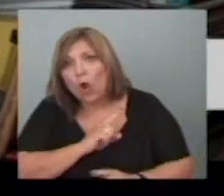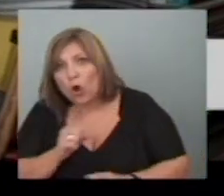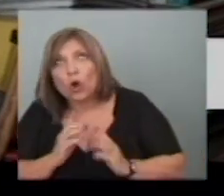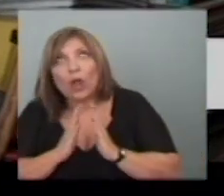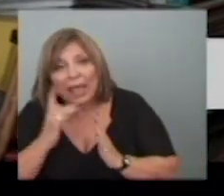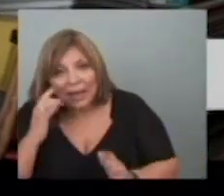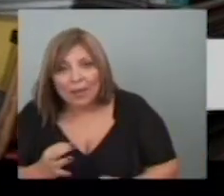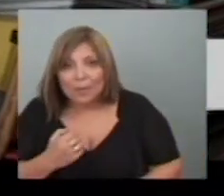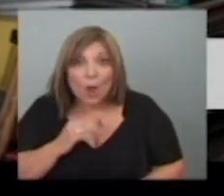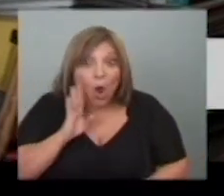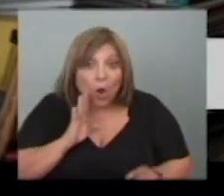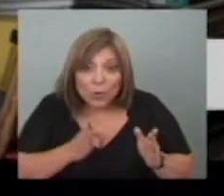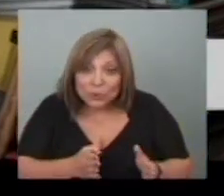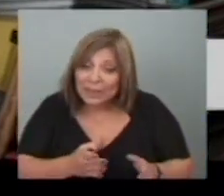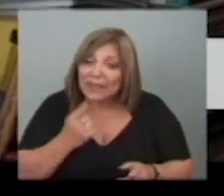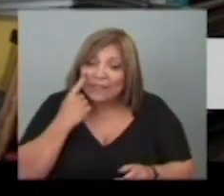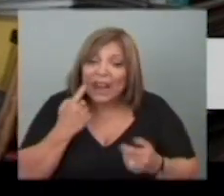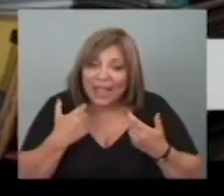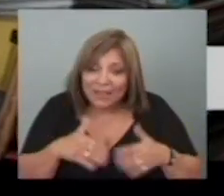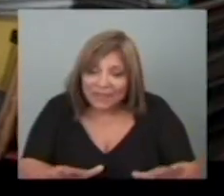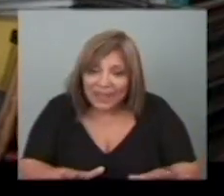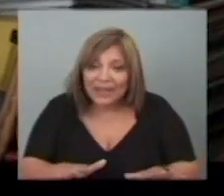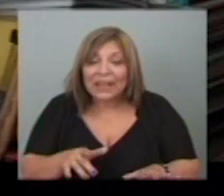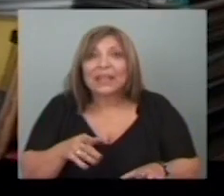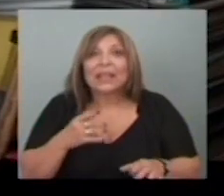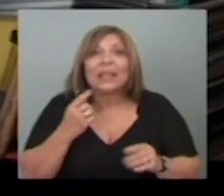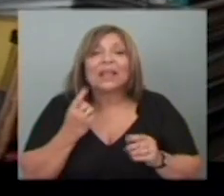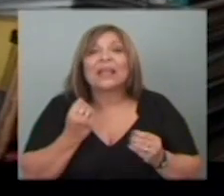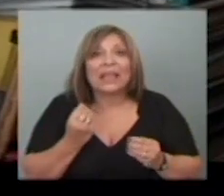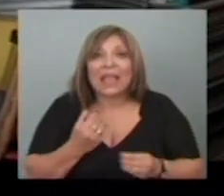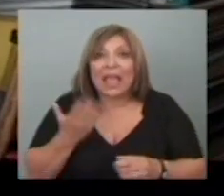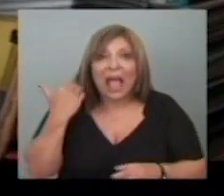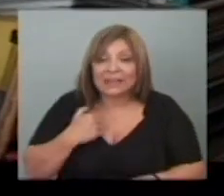de la homosexualidad tiene que ver con eso. Nos han enseñado de que